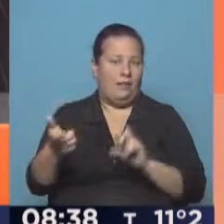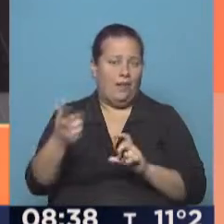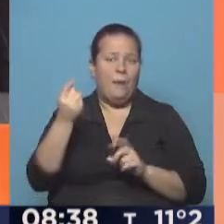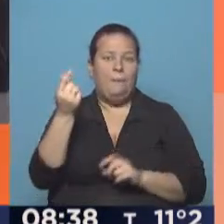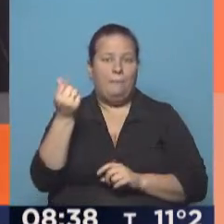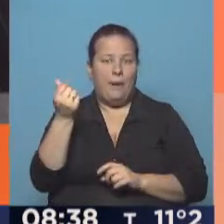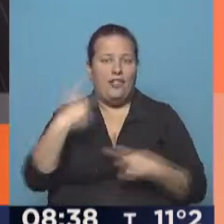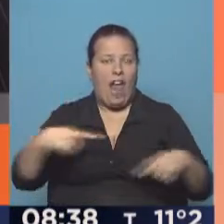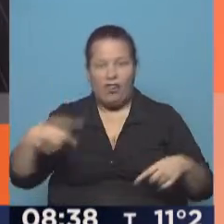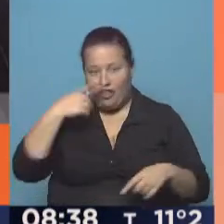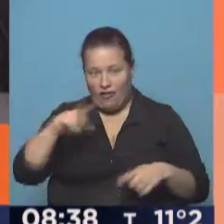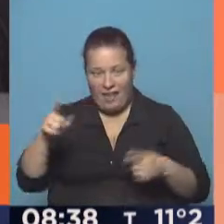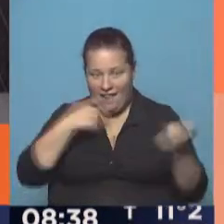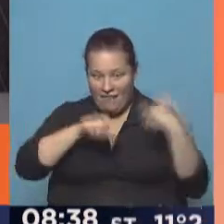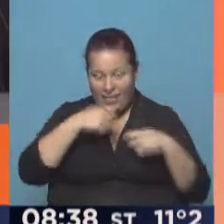los precios del producto final.